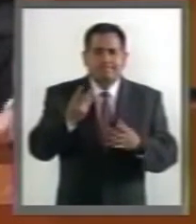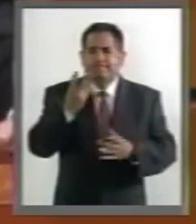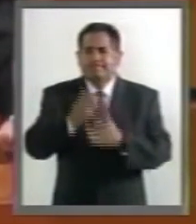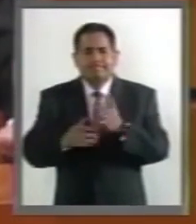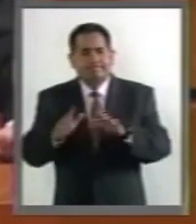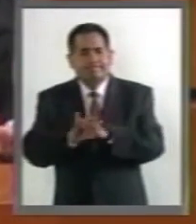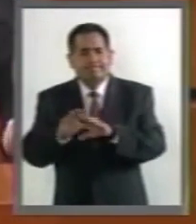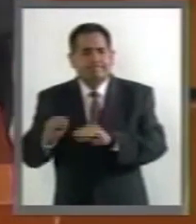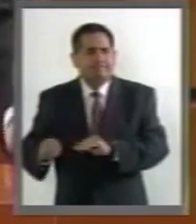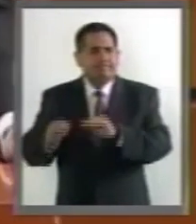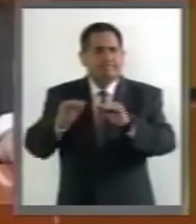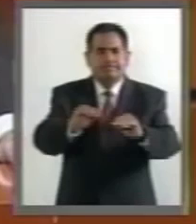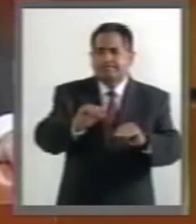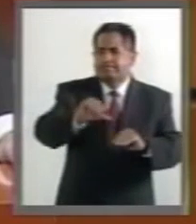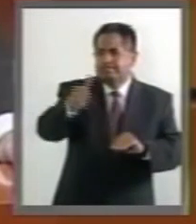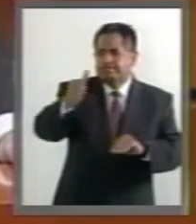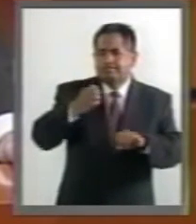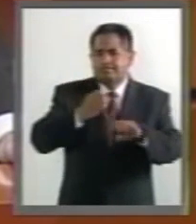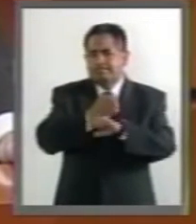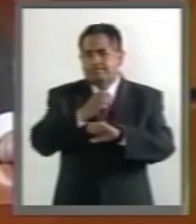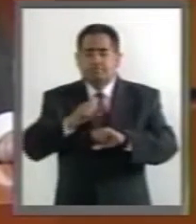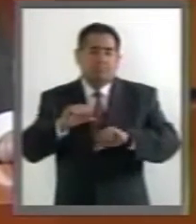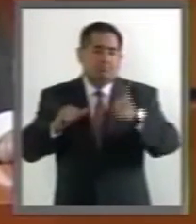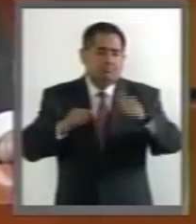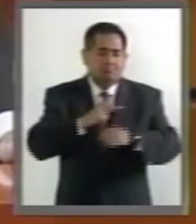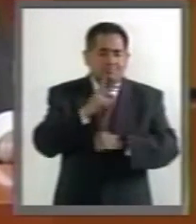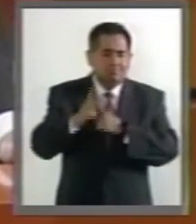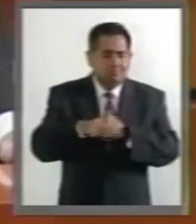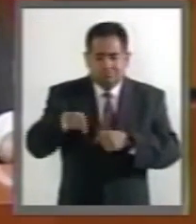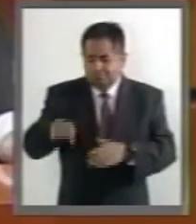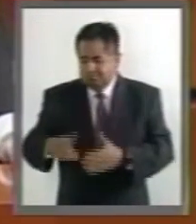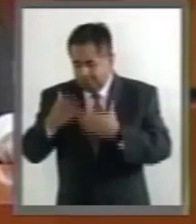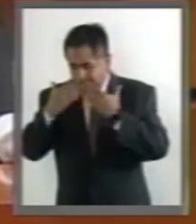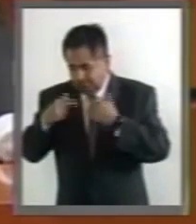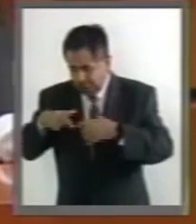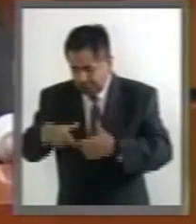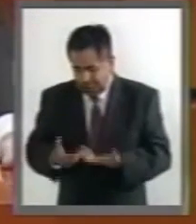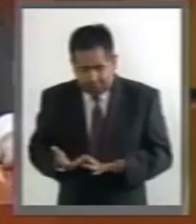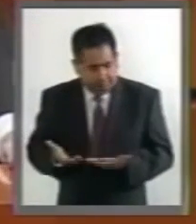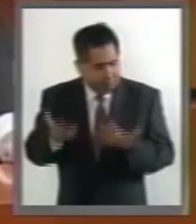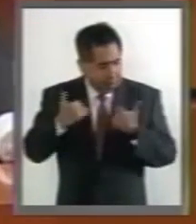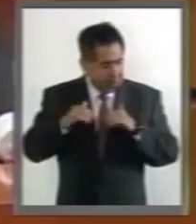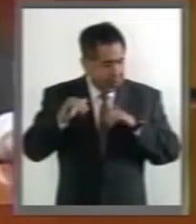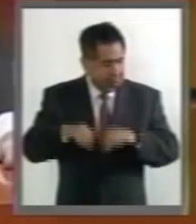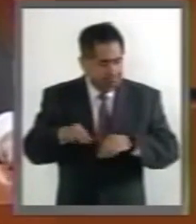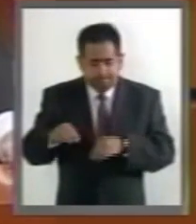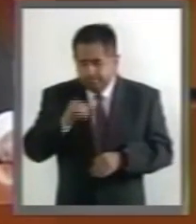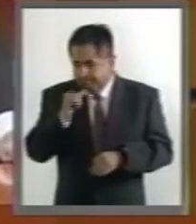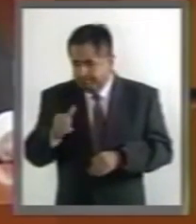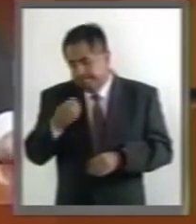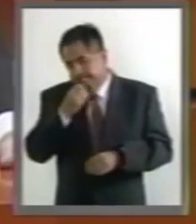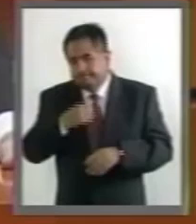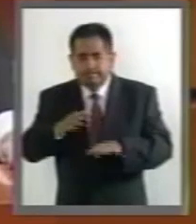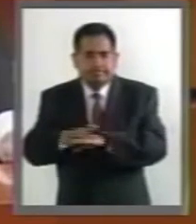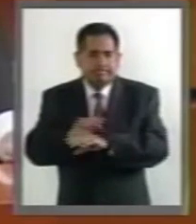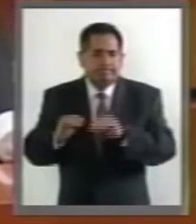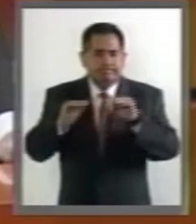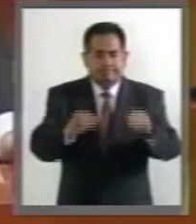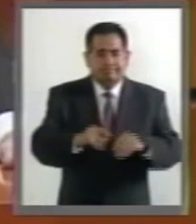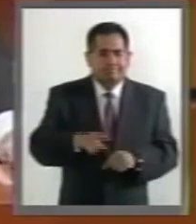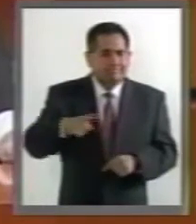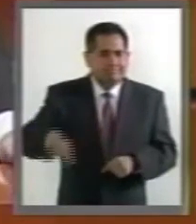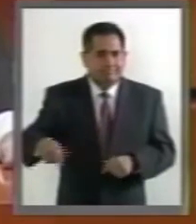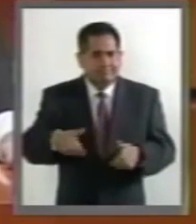a otros estados o a otros países porque no tienen fuente de trabajo. Hay